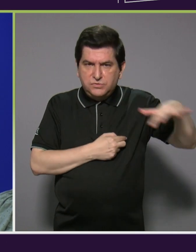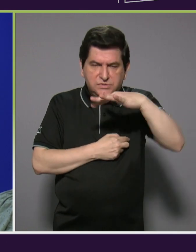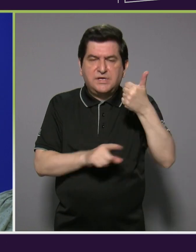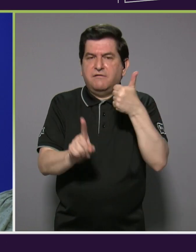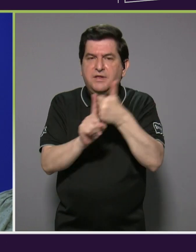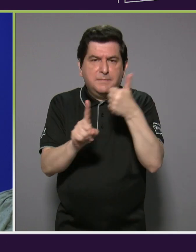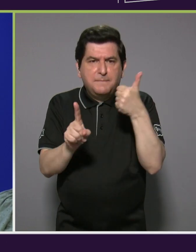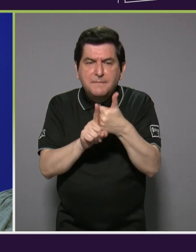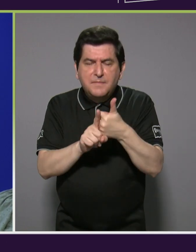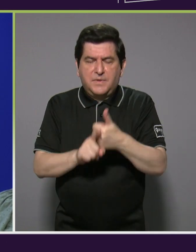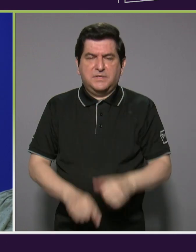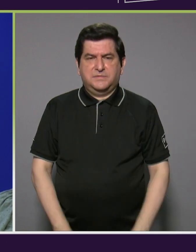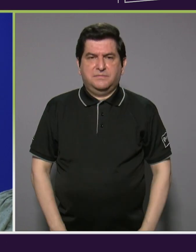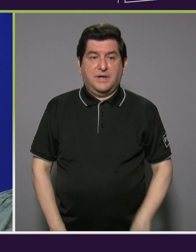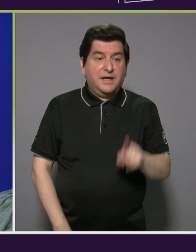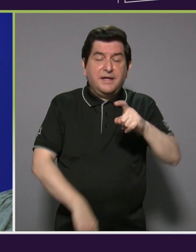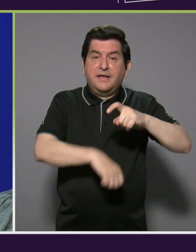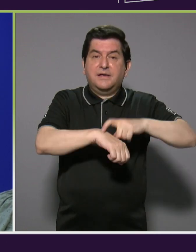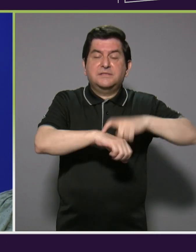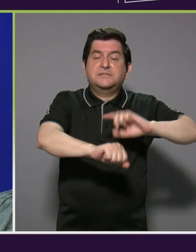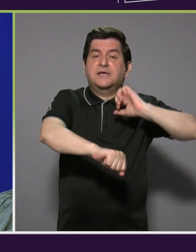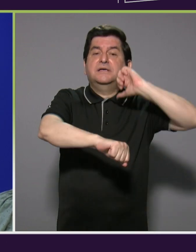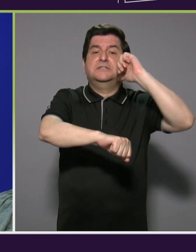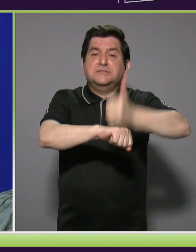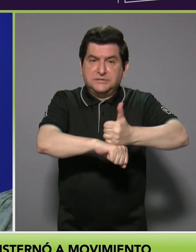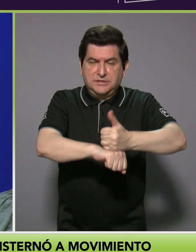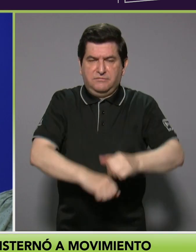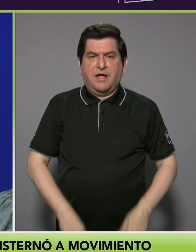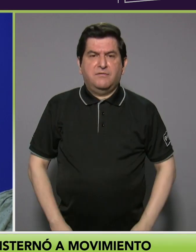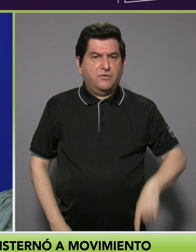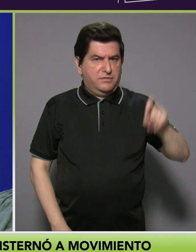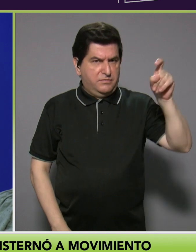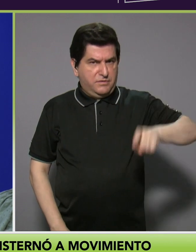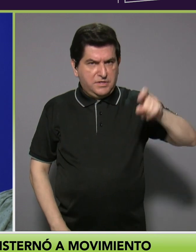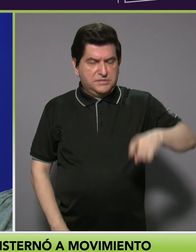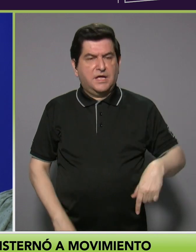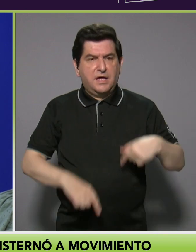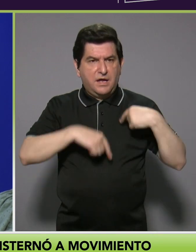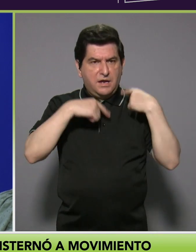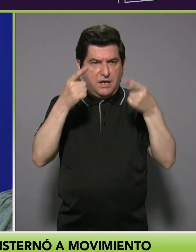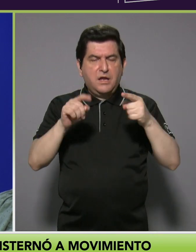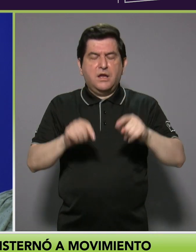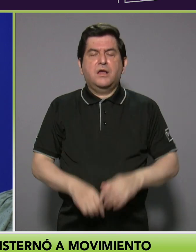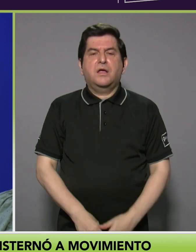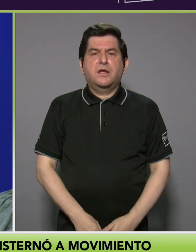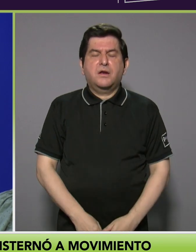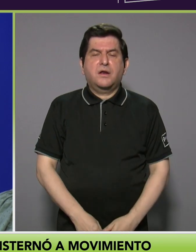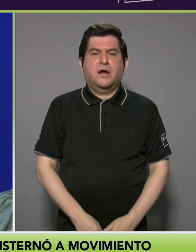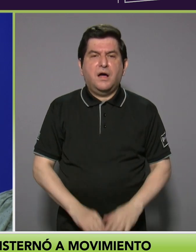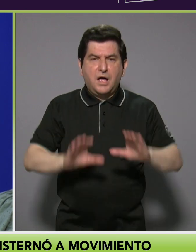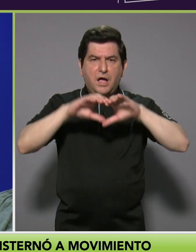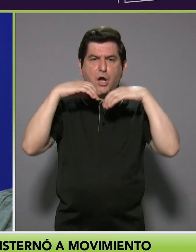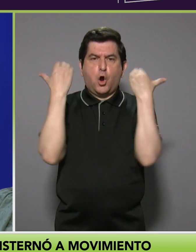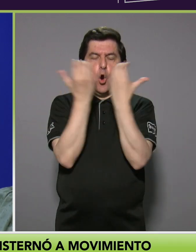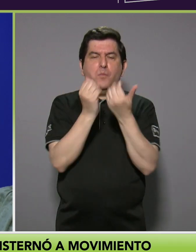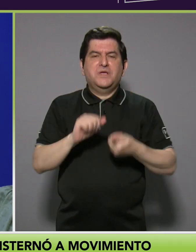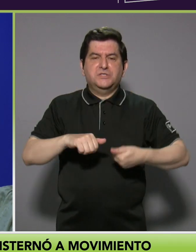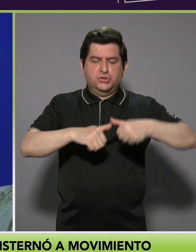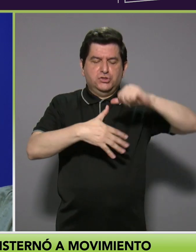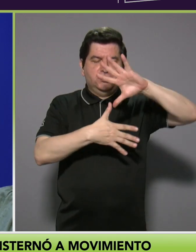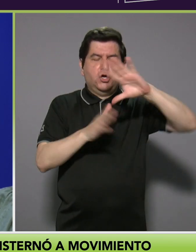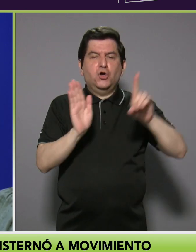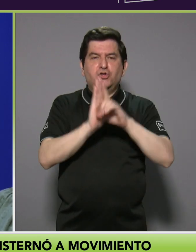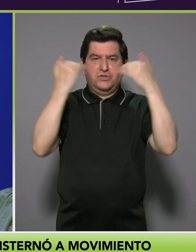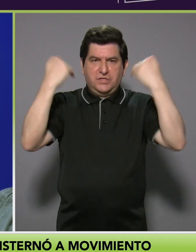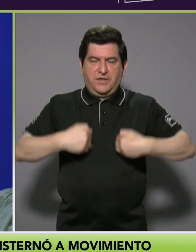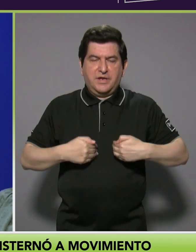Estado, para poder entonces determinar si es necesario que acudamos a la Comisión Interamericana de Derechos Humanos a exigirle